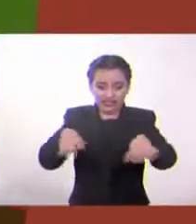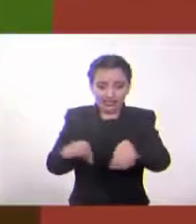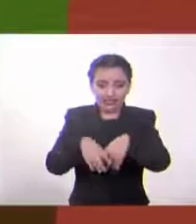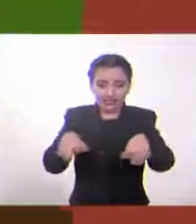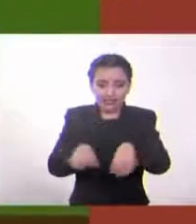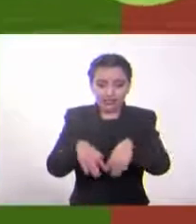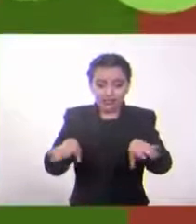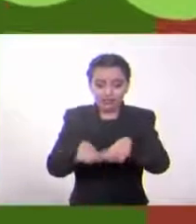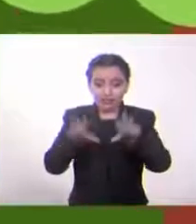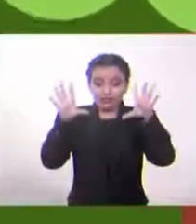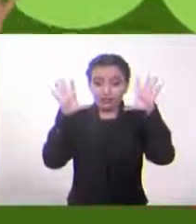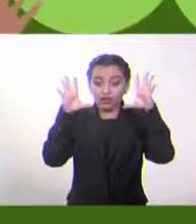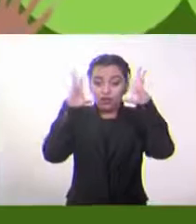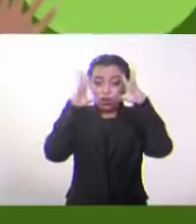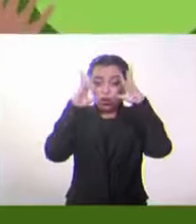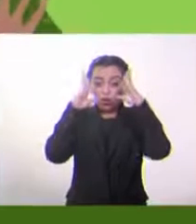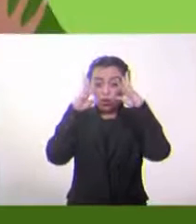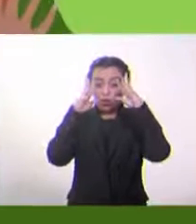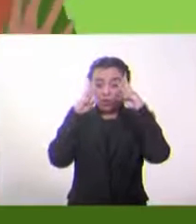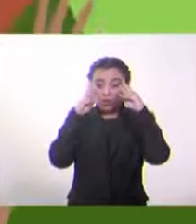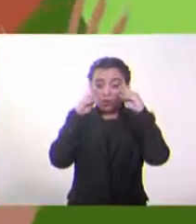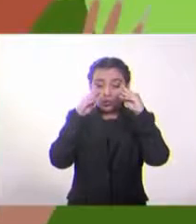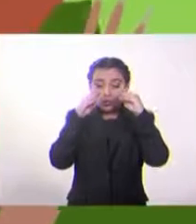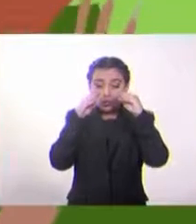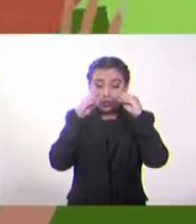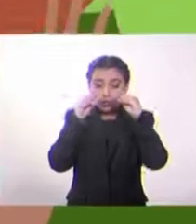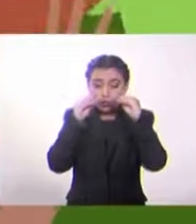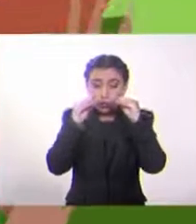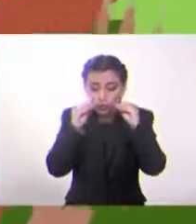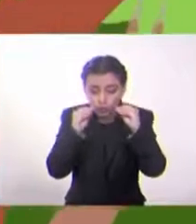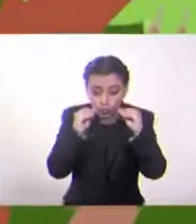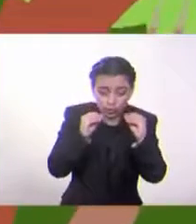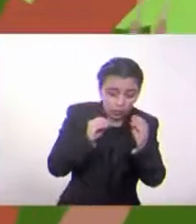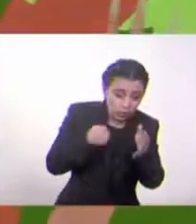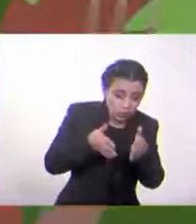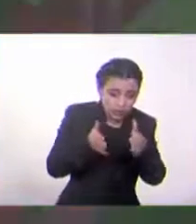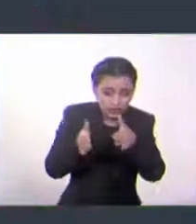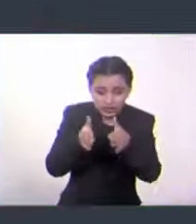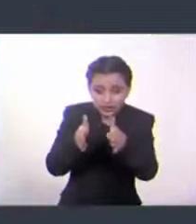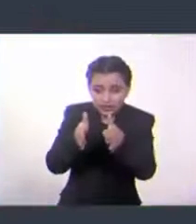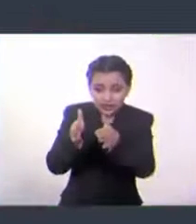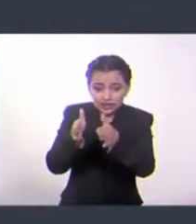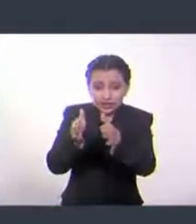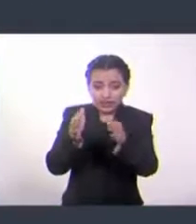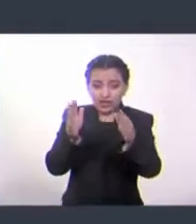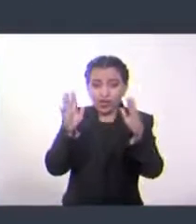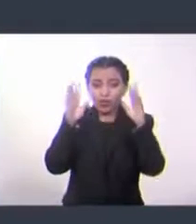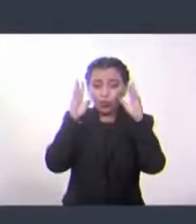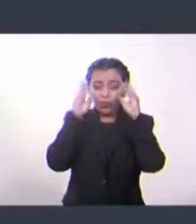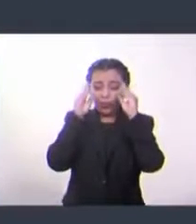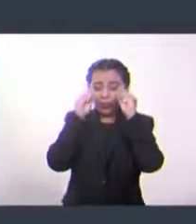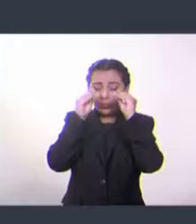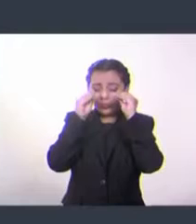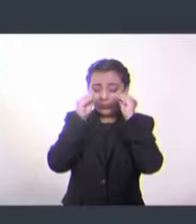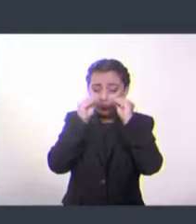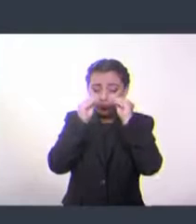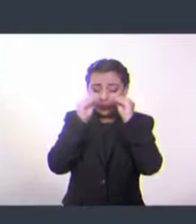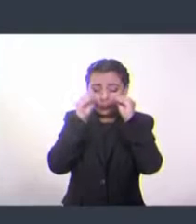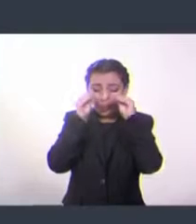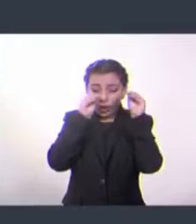nocturna de los riachuelos, de las pozas hondas, donde a medianoche se la puede ver moviendo sus ojos